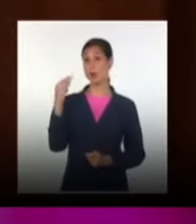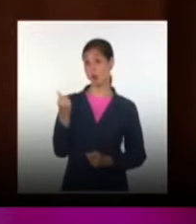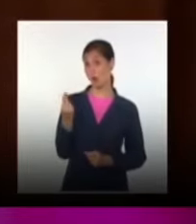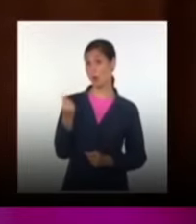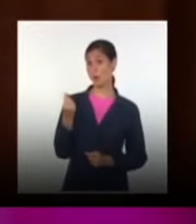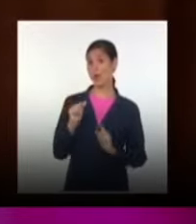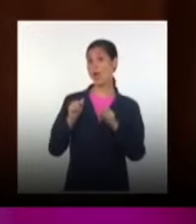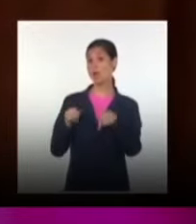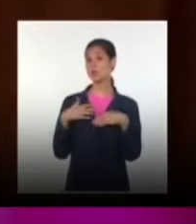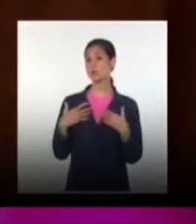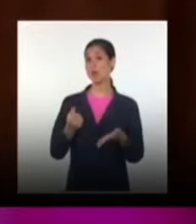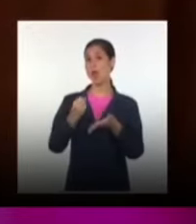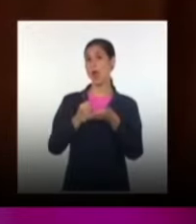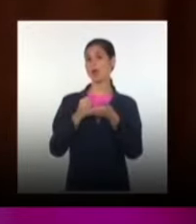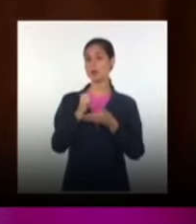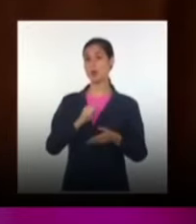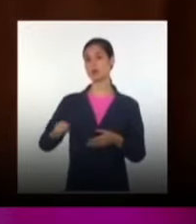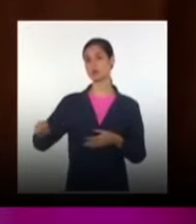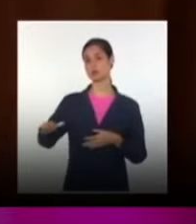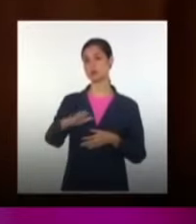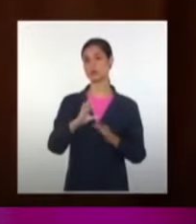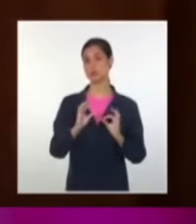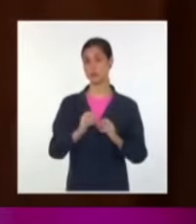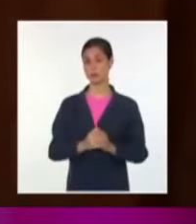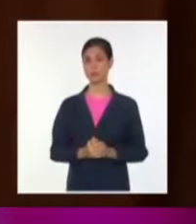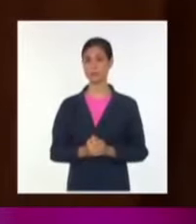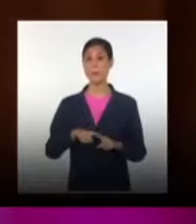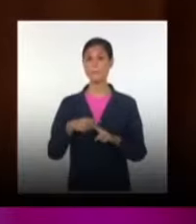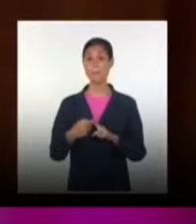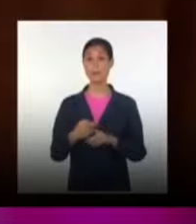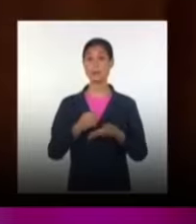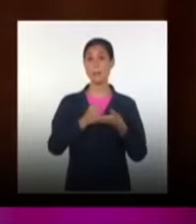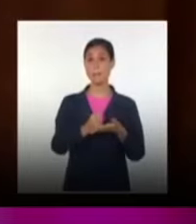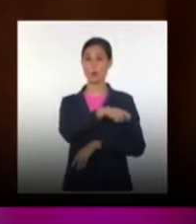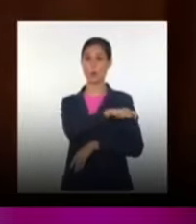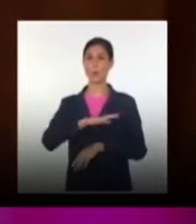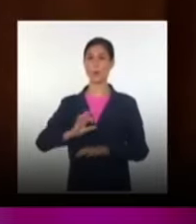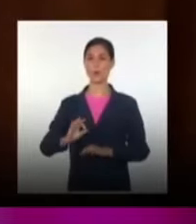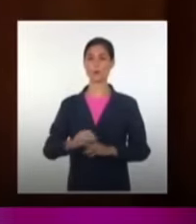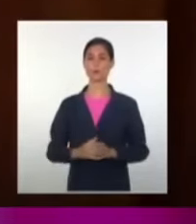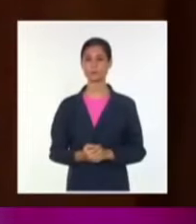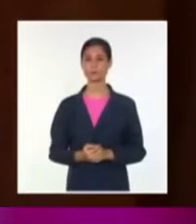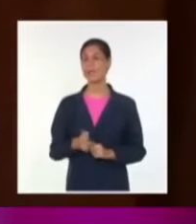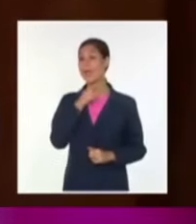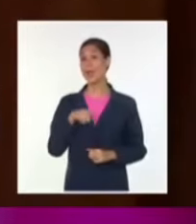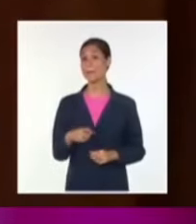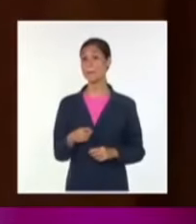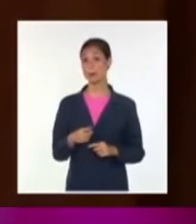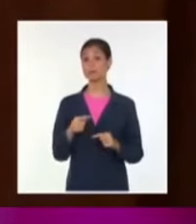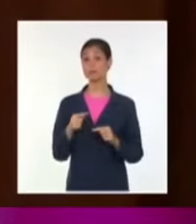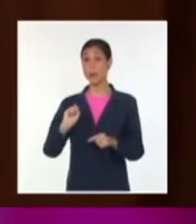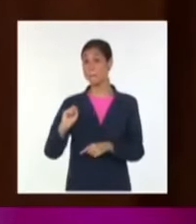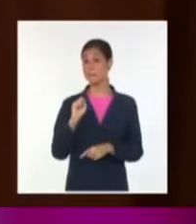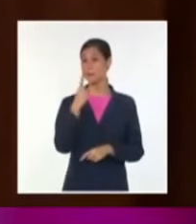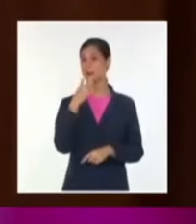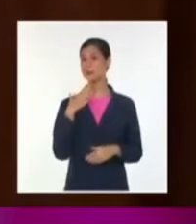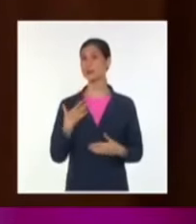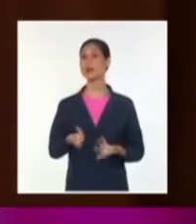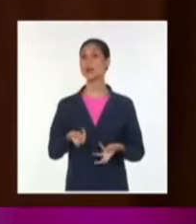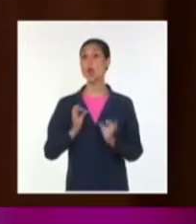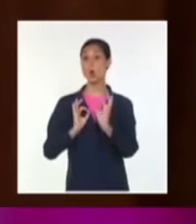la justicia social Justicia y el social. mayor grado de bienestar posible para la población. En primer lugar, es preciso garantizar un mejor y